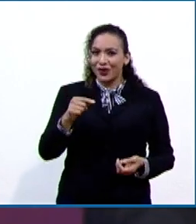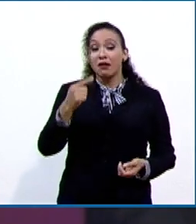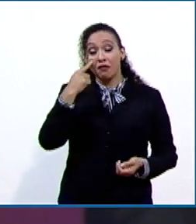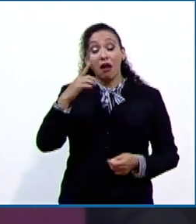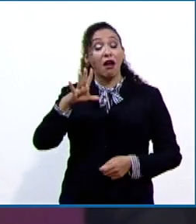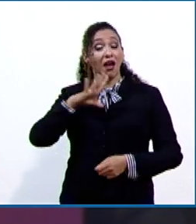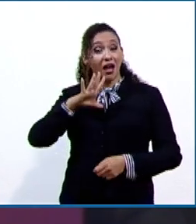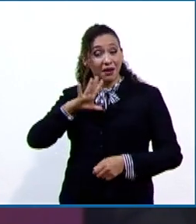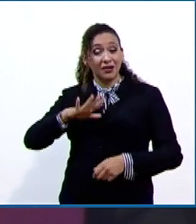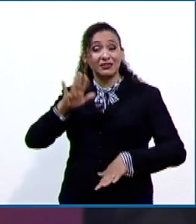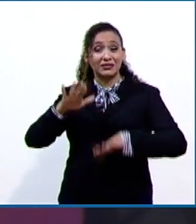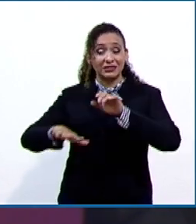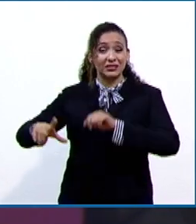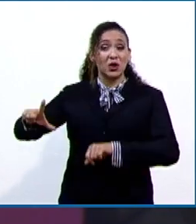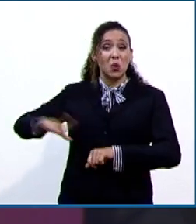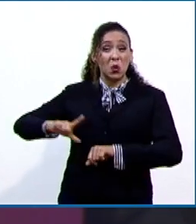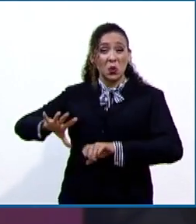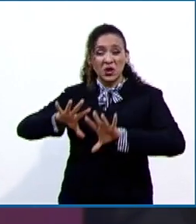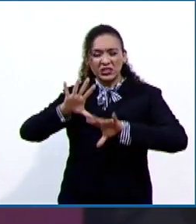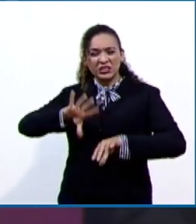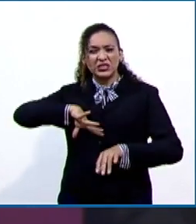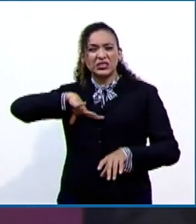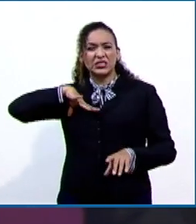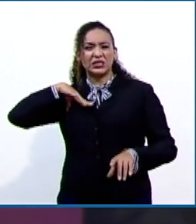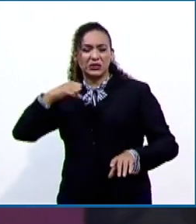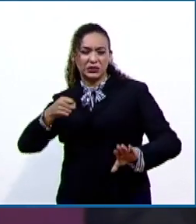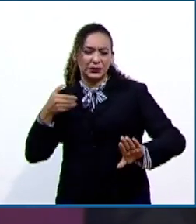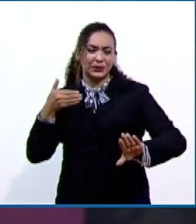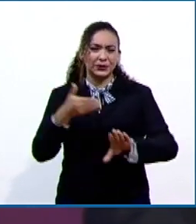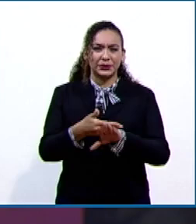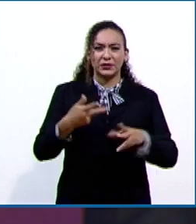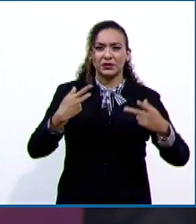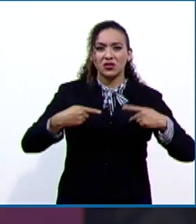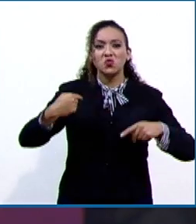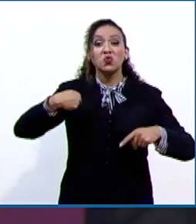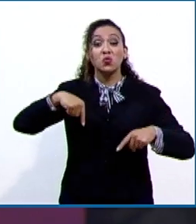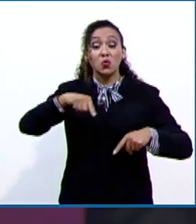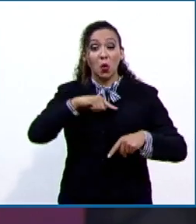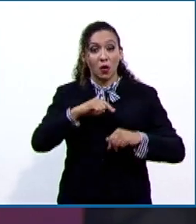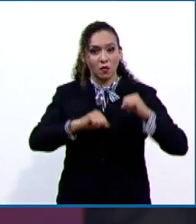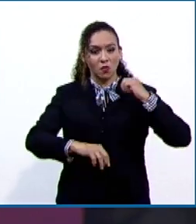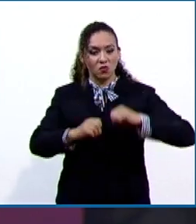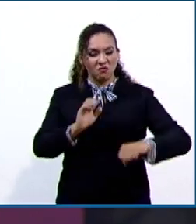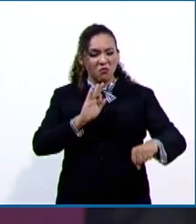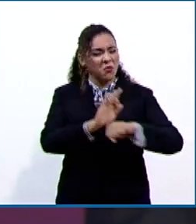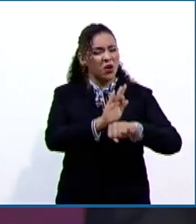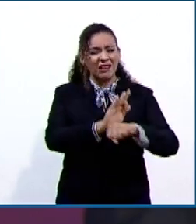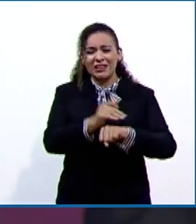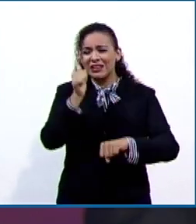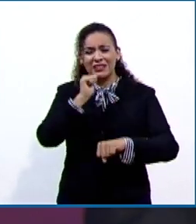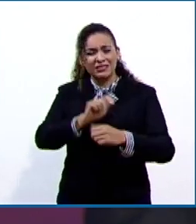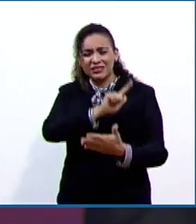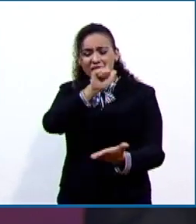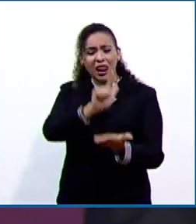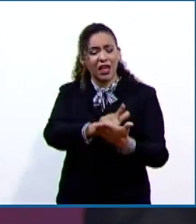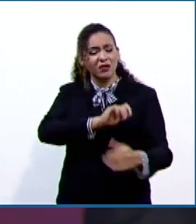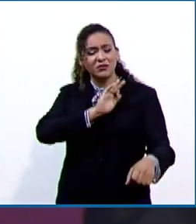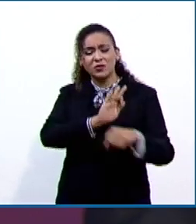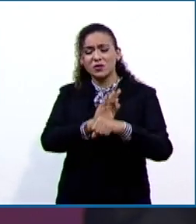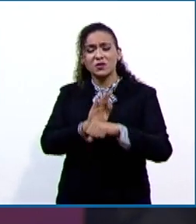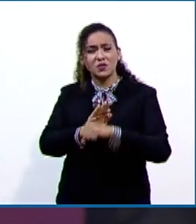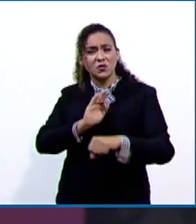autodeterminarnos. Habrá quienes defiendan esas posturas, pero yo me inclino a rechazarlas como un paternalismo o